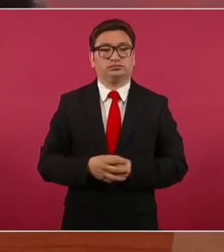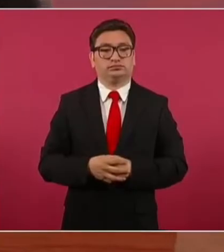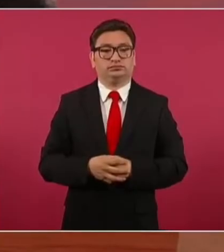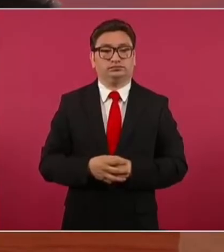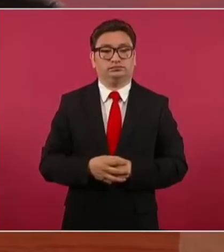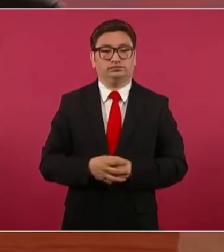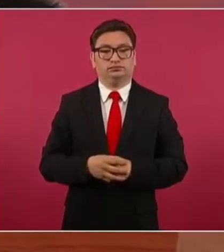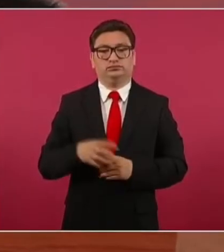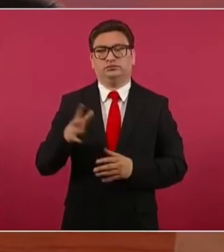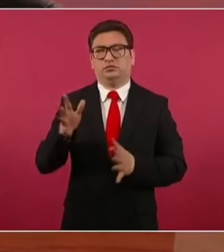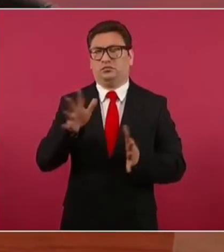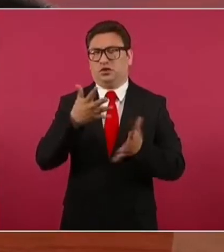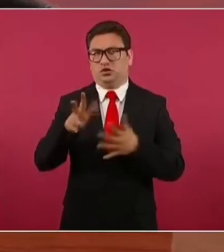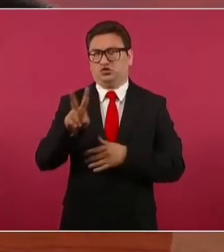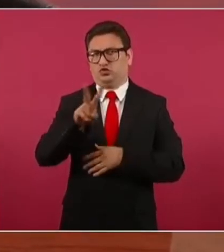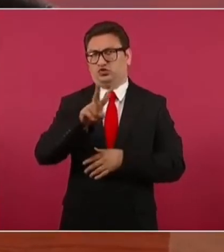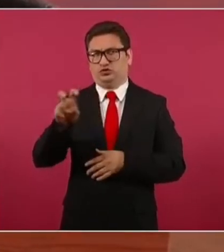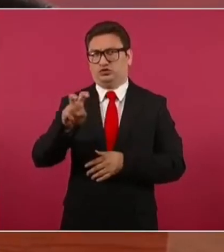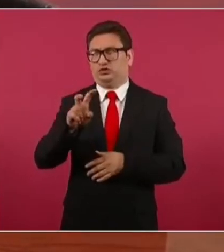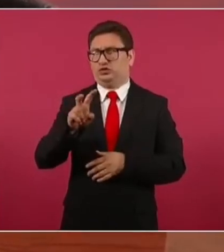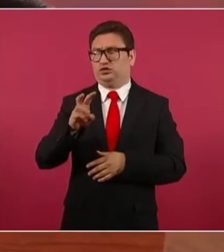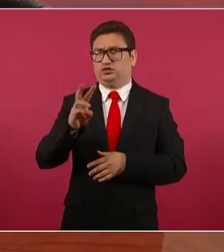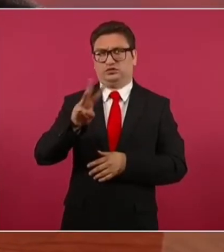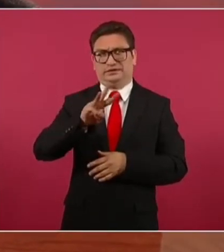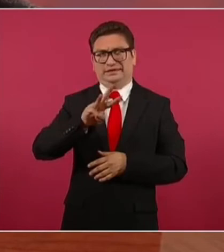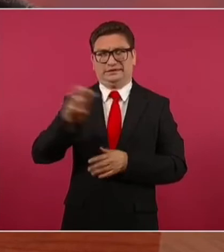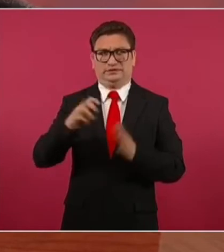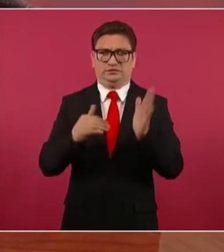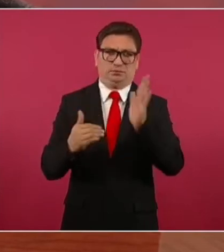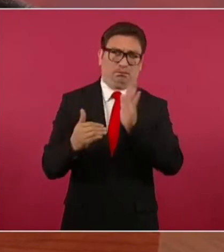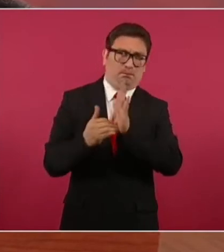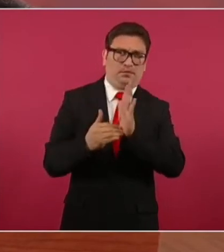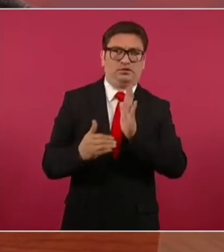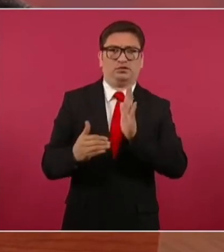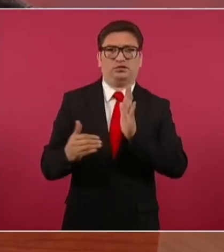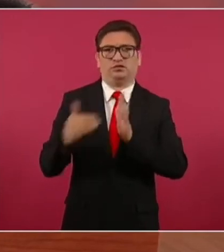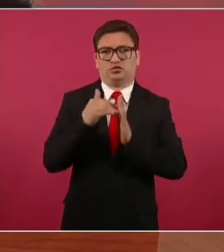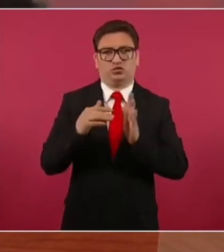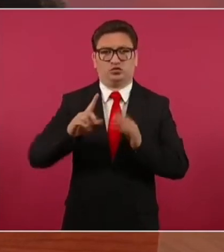y eran creo que 200, 300 millones de dólares.